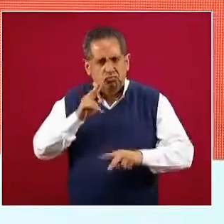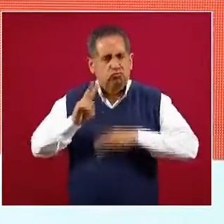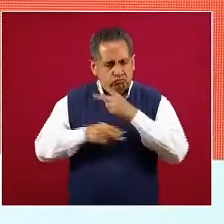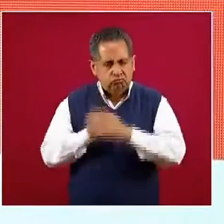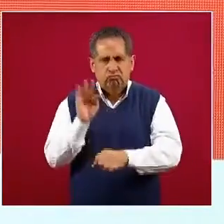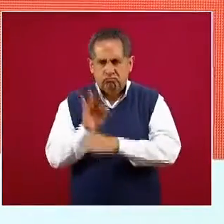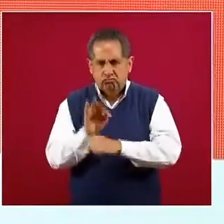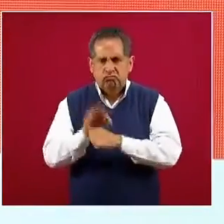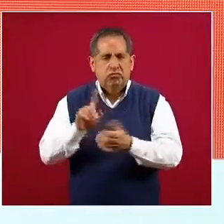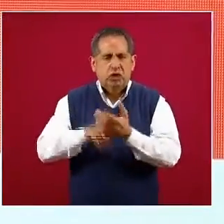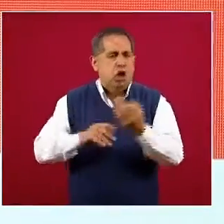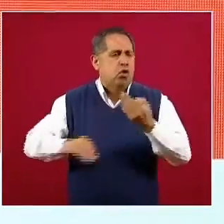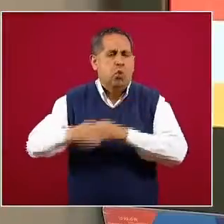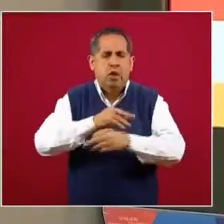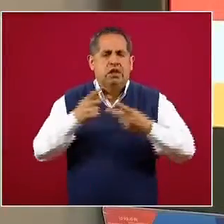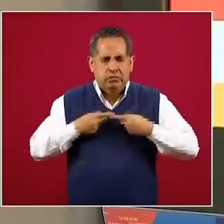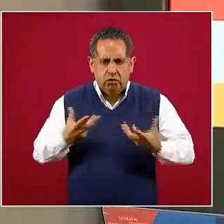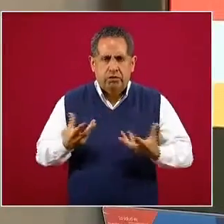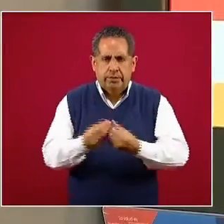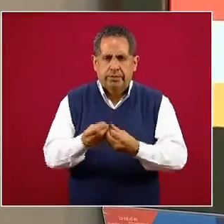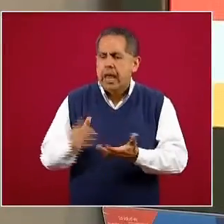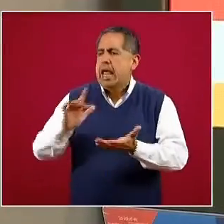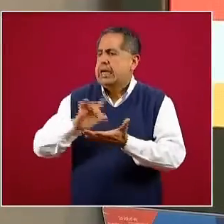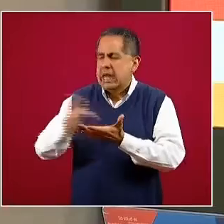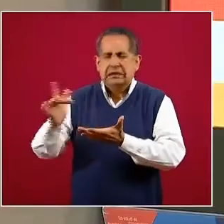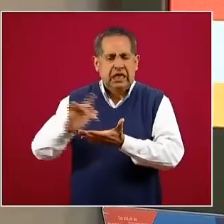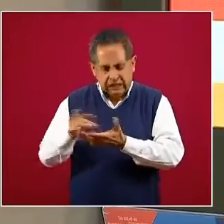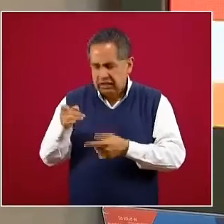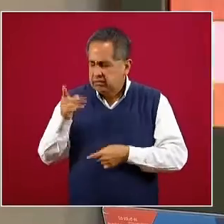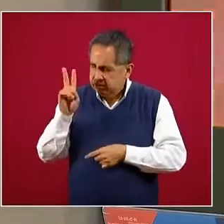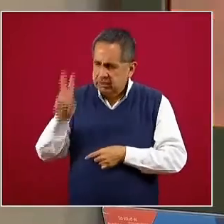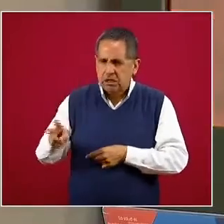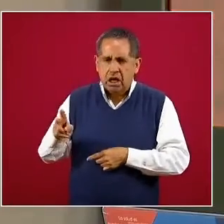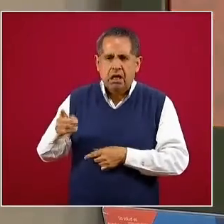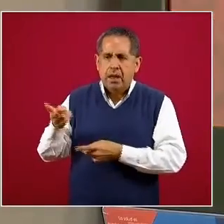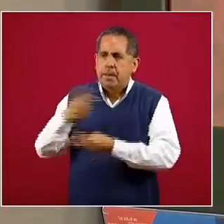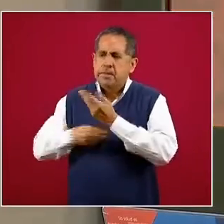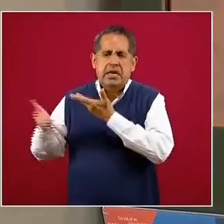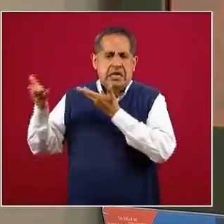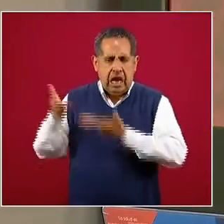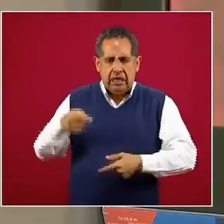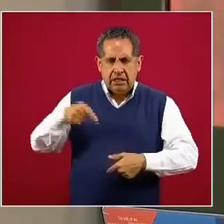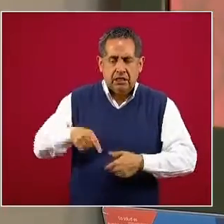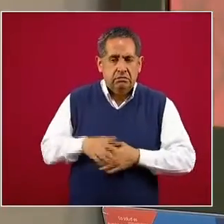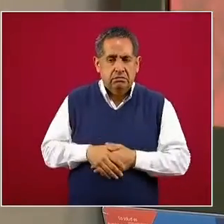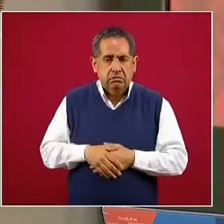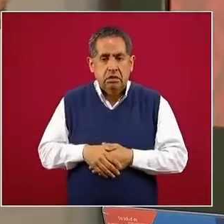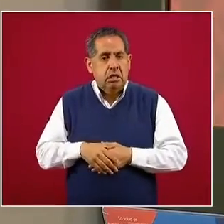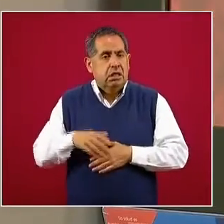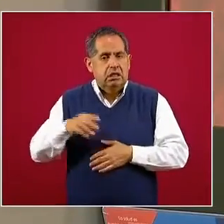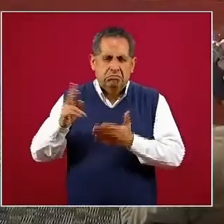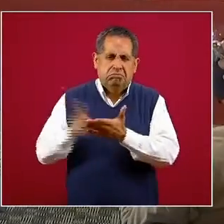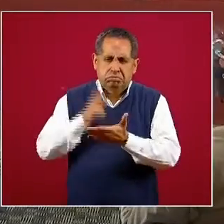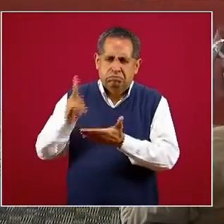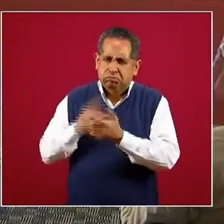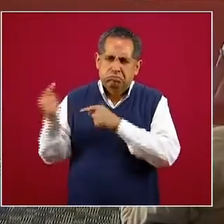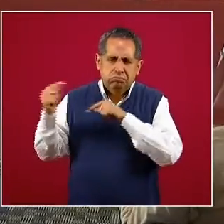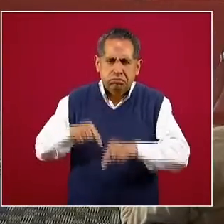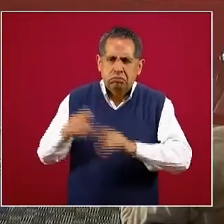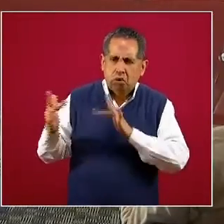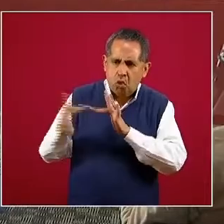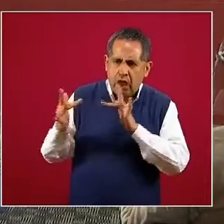virtuales, fundamentalmente la telefonía celular y sus instrumentos, que nos permiten hoy obtener la información